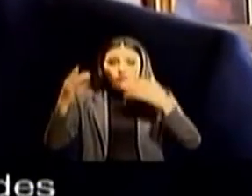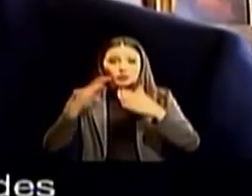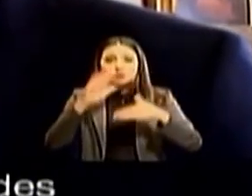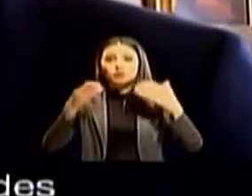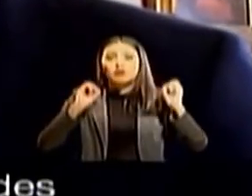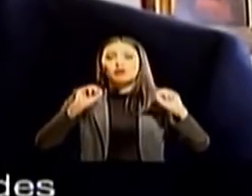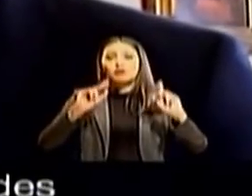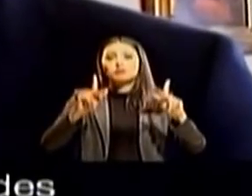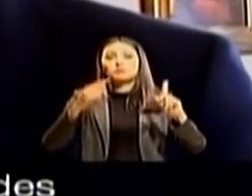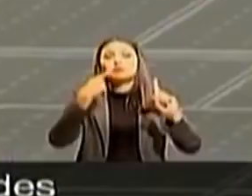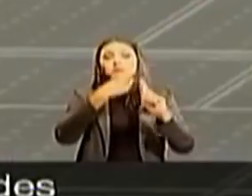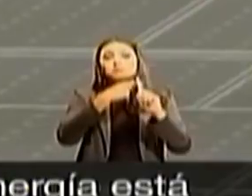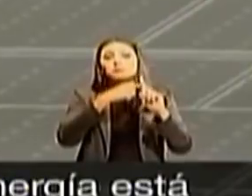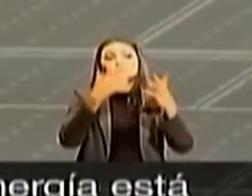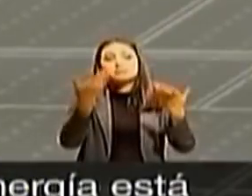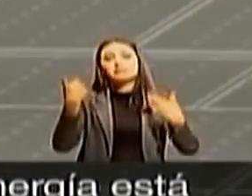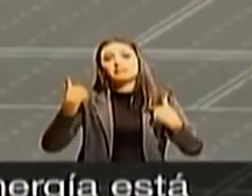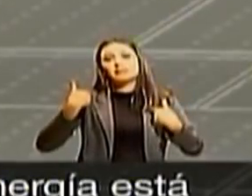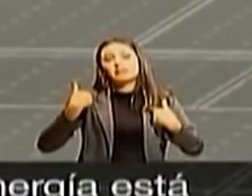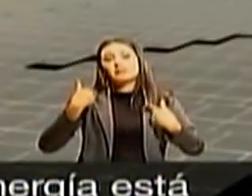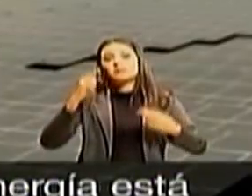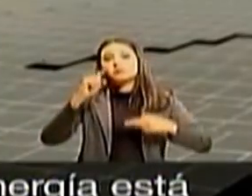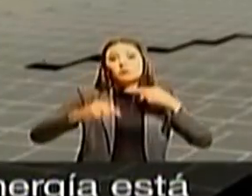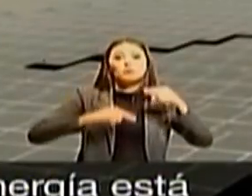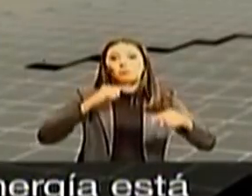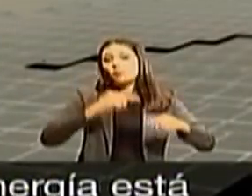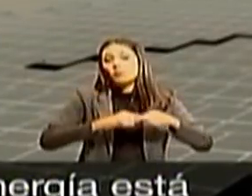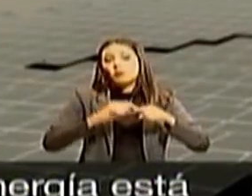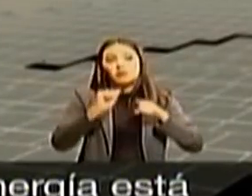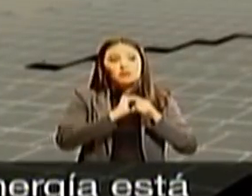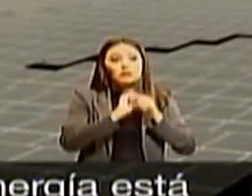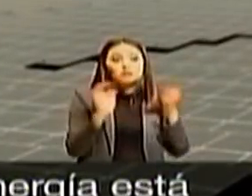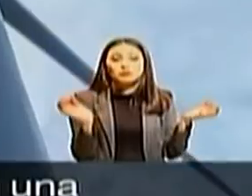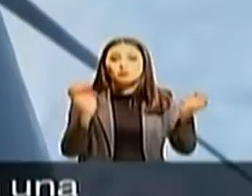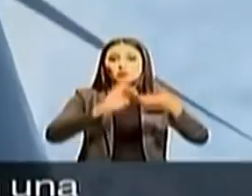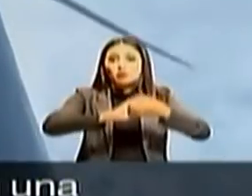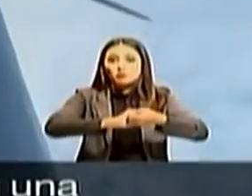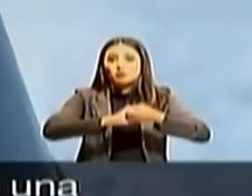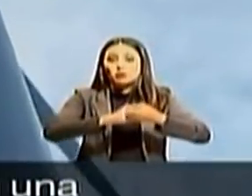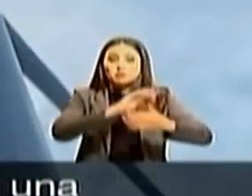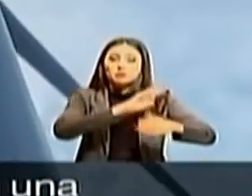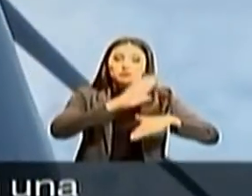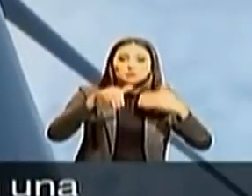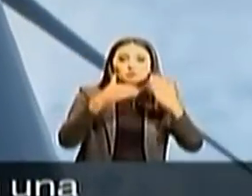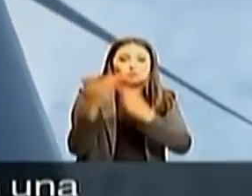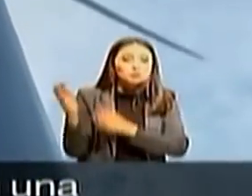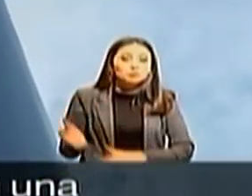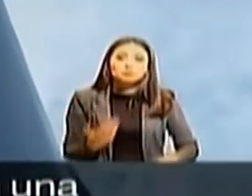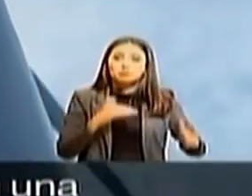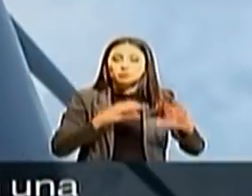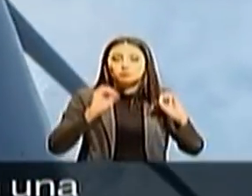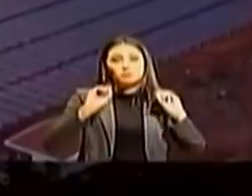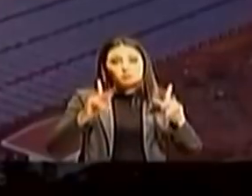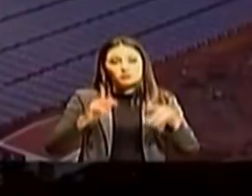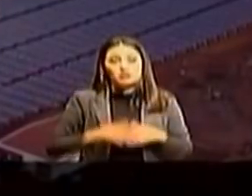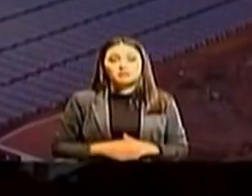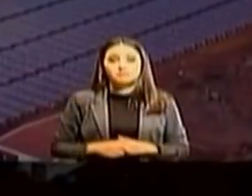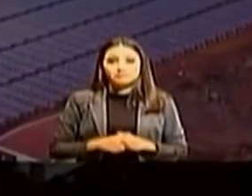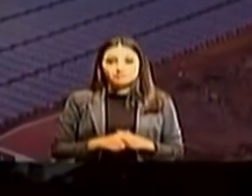las oportunidades positivas que hay, y fue muy agradable ver que la energía está ciertamente dentro de una de estas